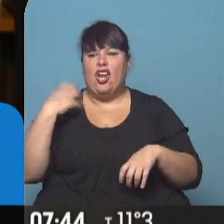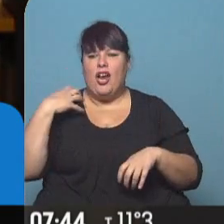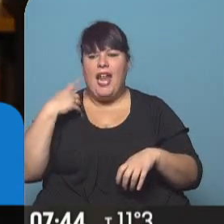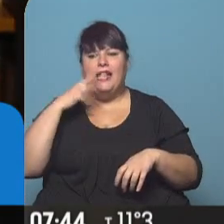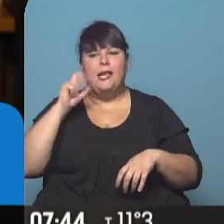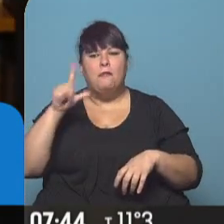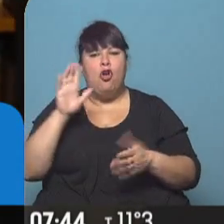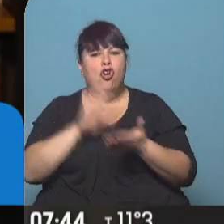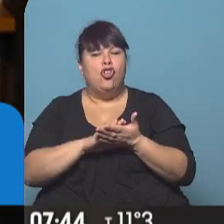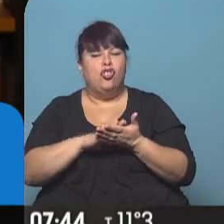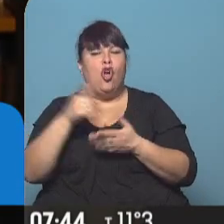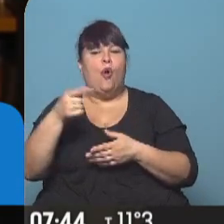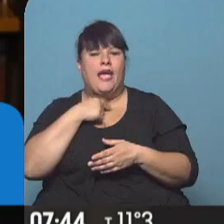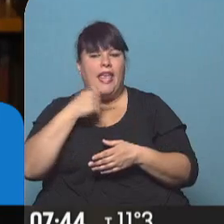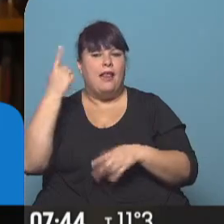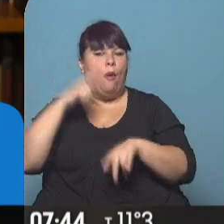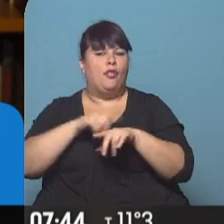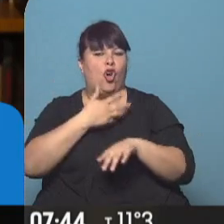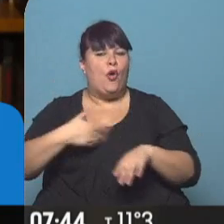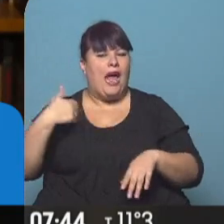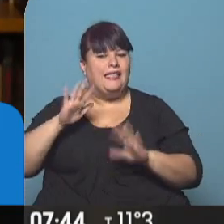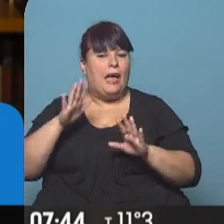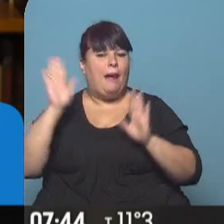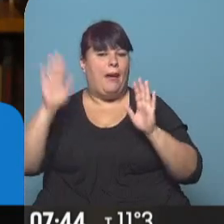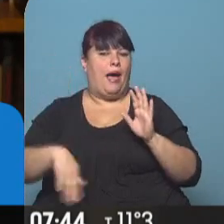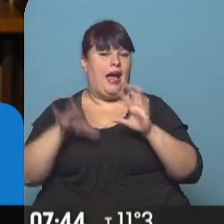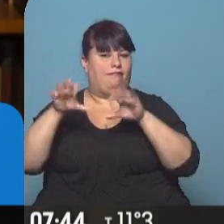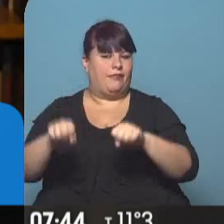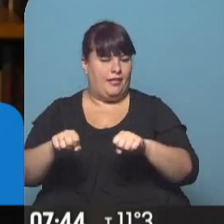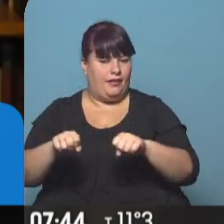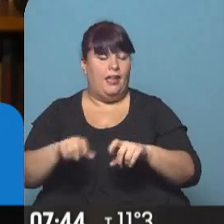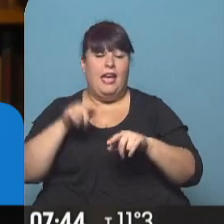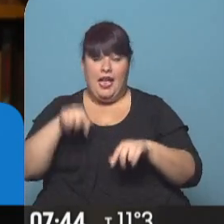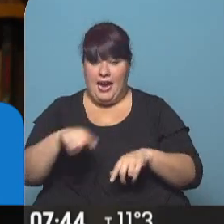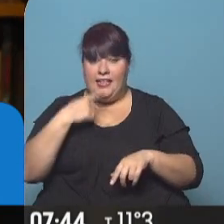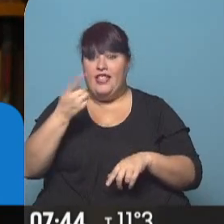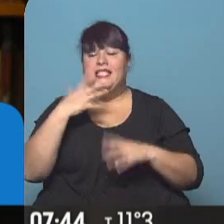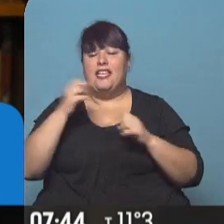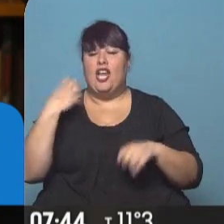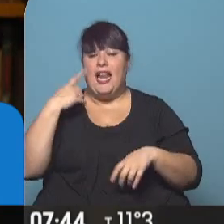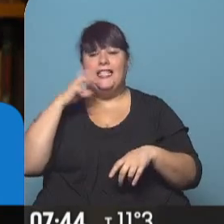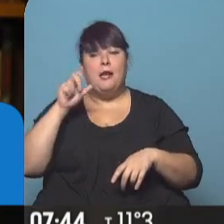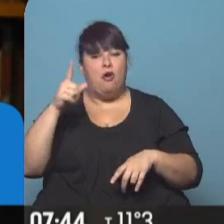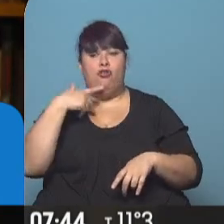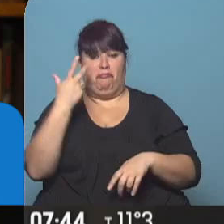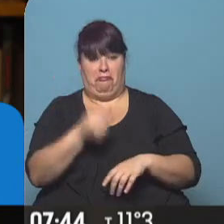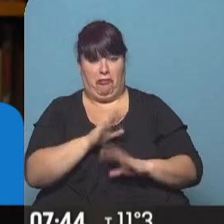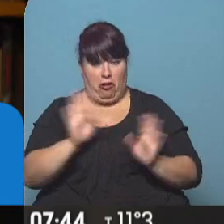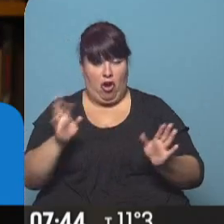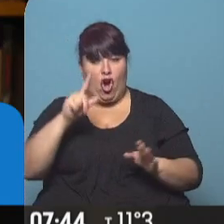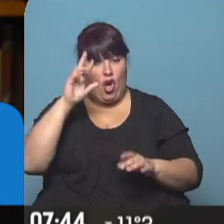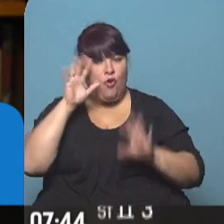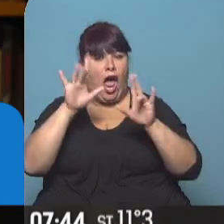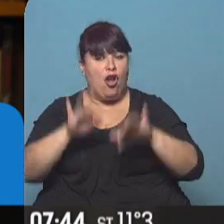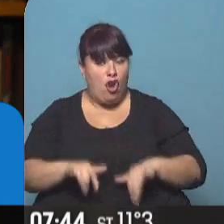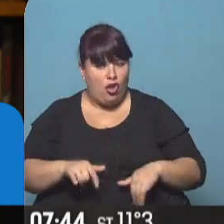de interpol respecto de las intenciones del entonces gobierno de argentina para rebajar las capturas esto fue desmentido por el secretario general de interpol ronald noble mediante una